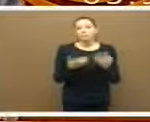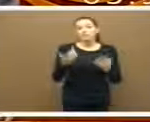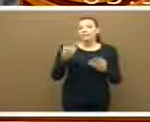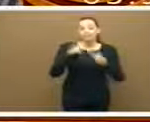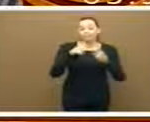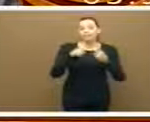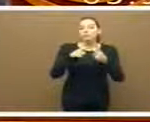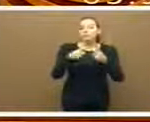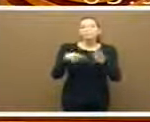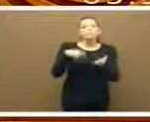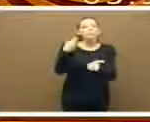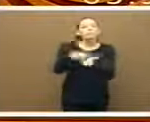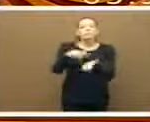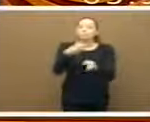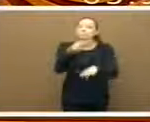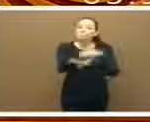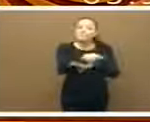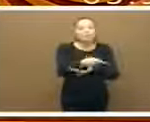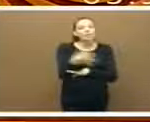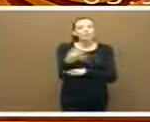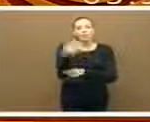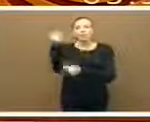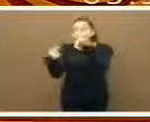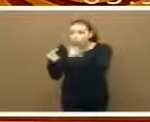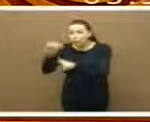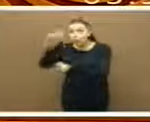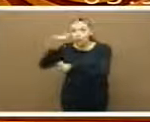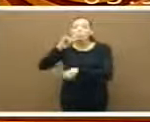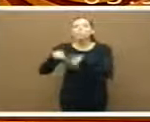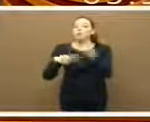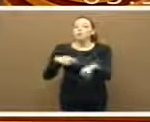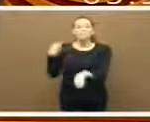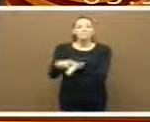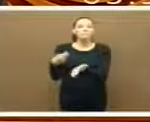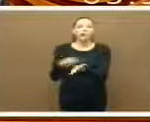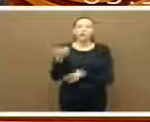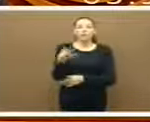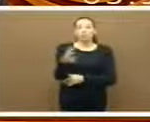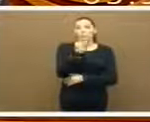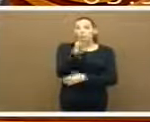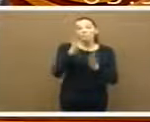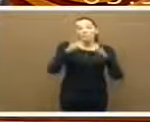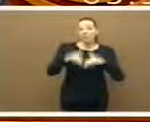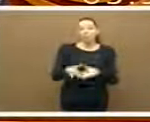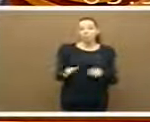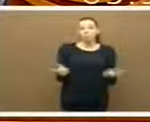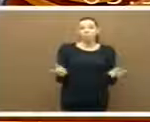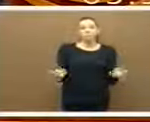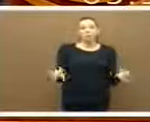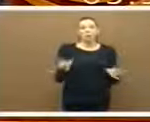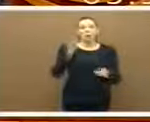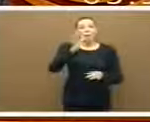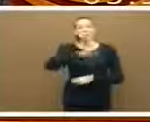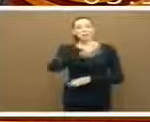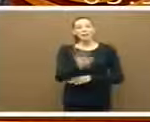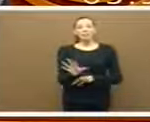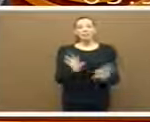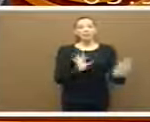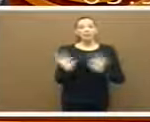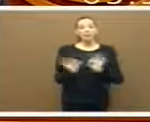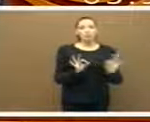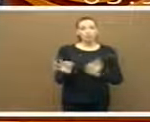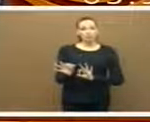abone y que se pague lo presupuestado. Porque si no, esto, señores y señoras diputados, no dejará de ser un paripé que dura dos días